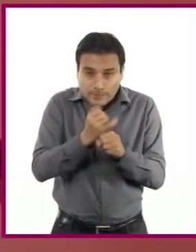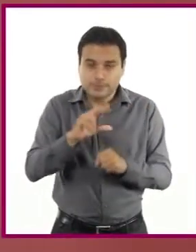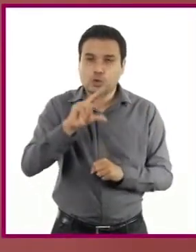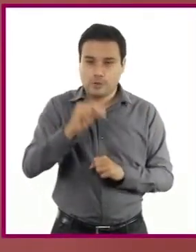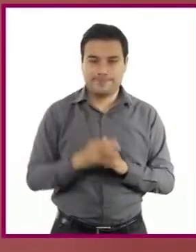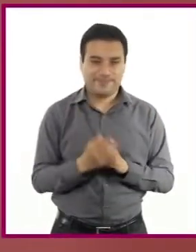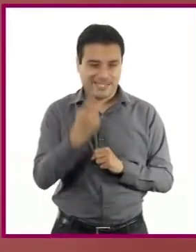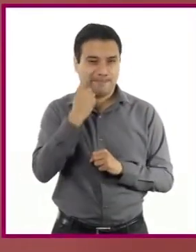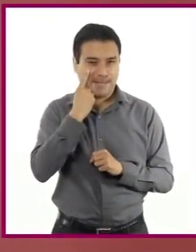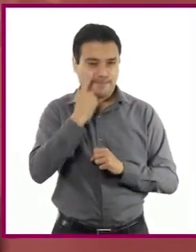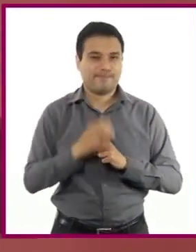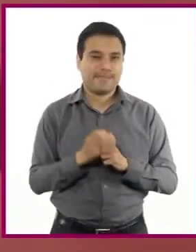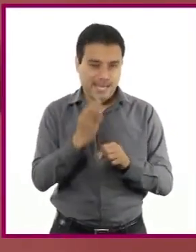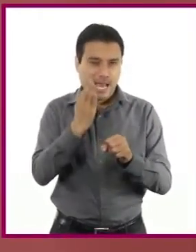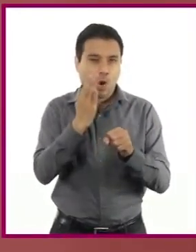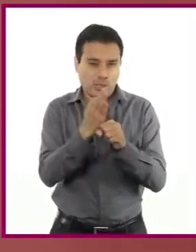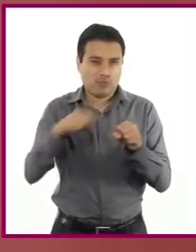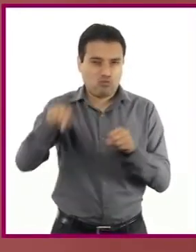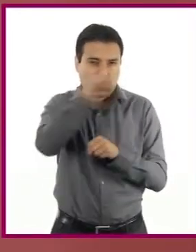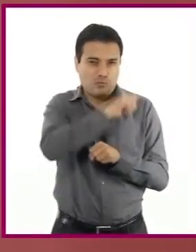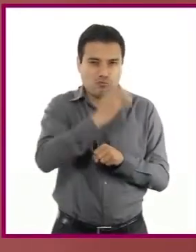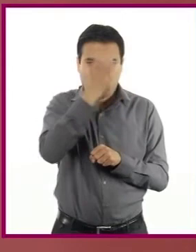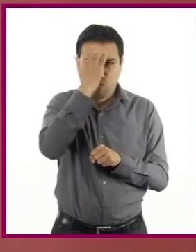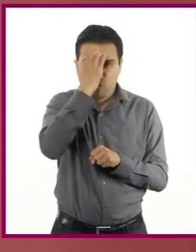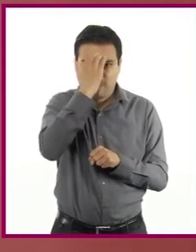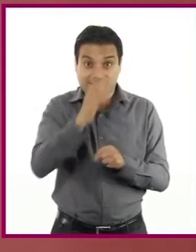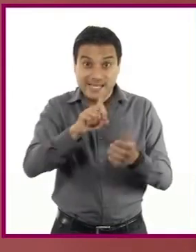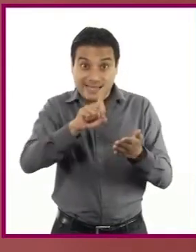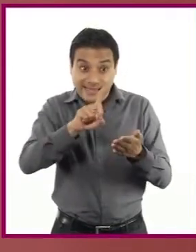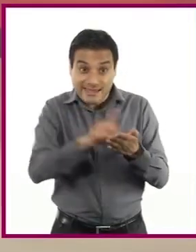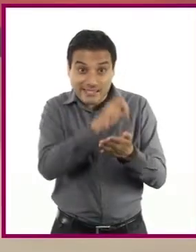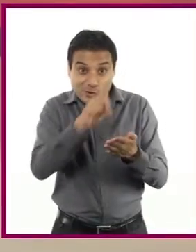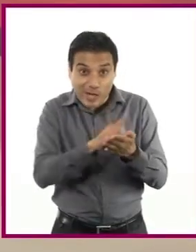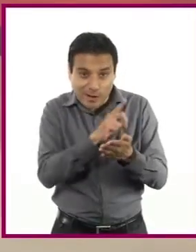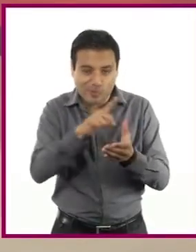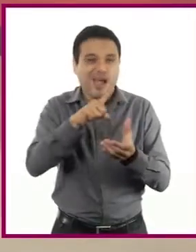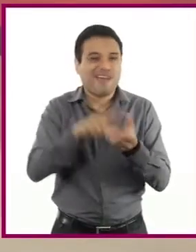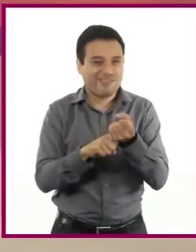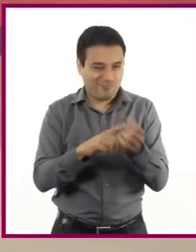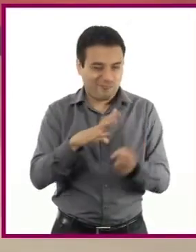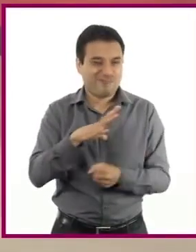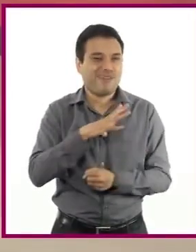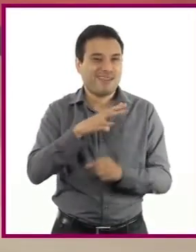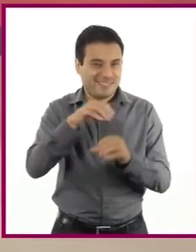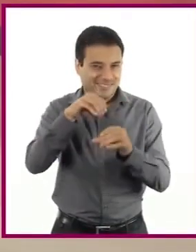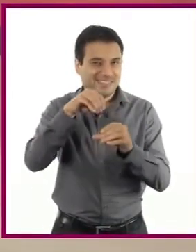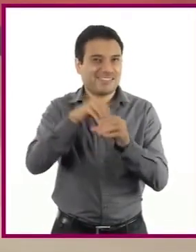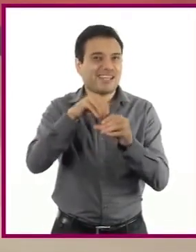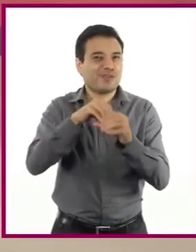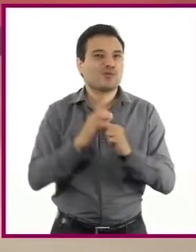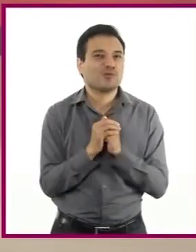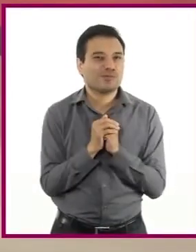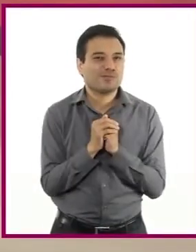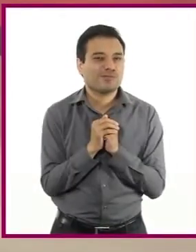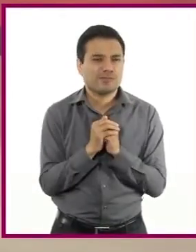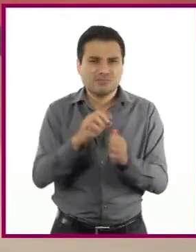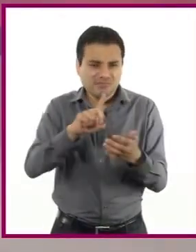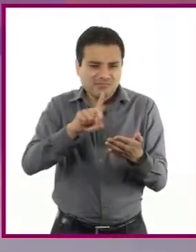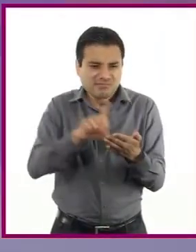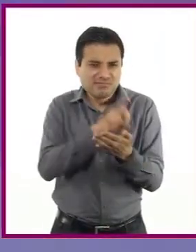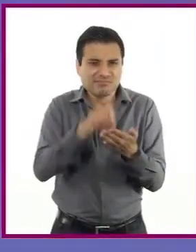les invitamos a conocer los secretos escondidos entre sus páginas. ¿Qué ofrece un